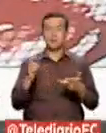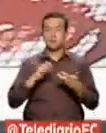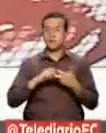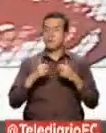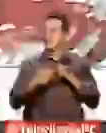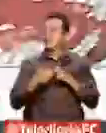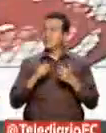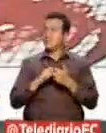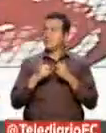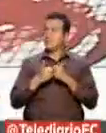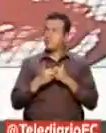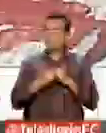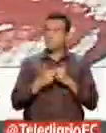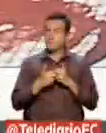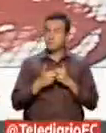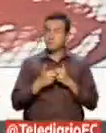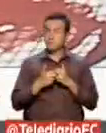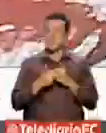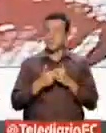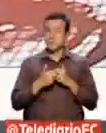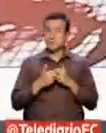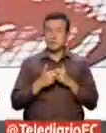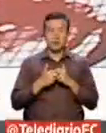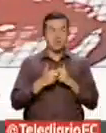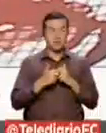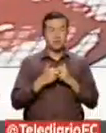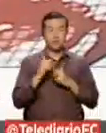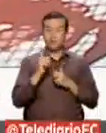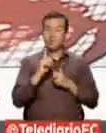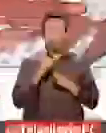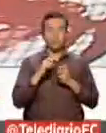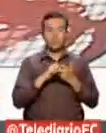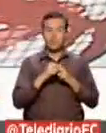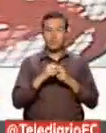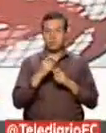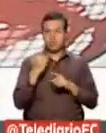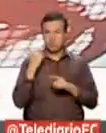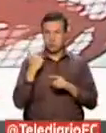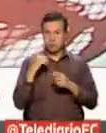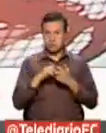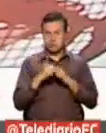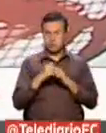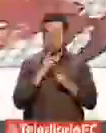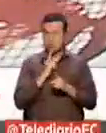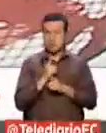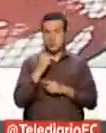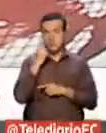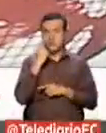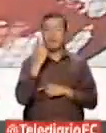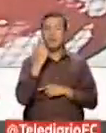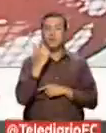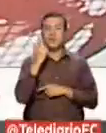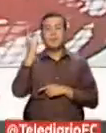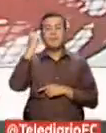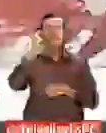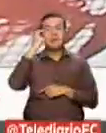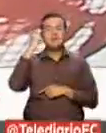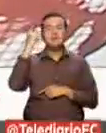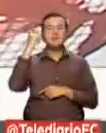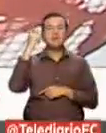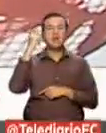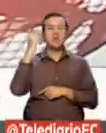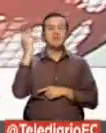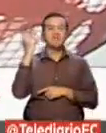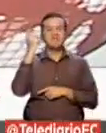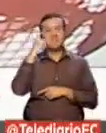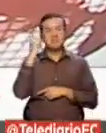es tanto nuevamente de los bots o los troll centers. Este es un último reciente, ¿no? Sino la conclusión es pereza mental.